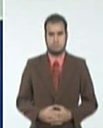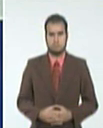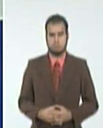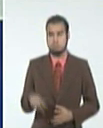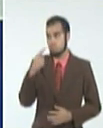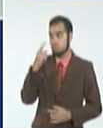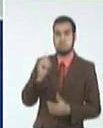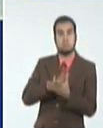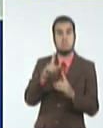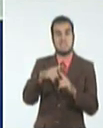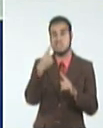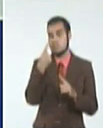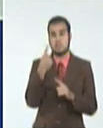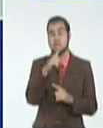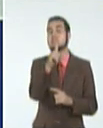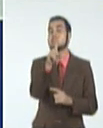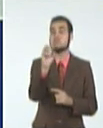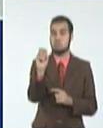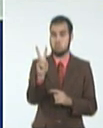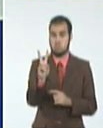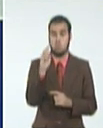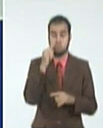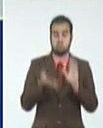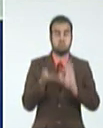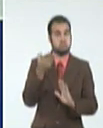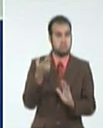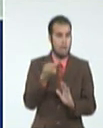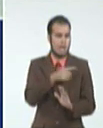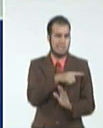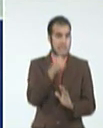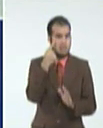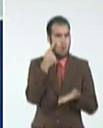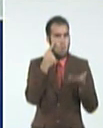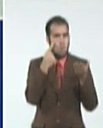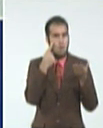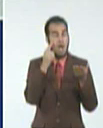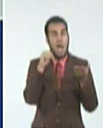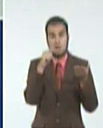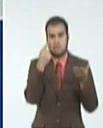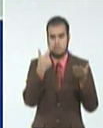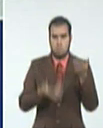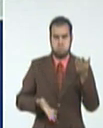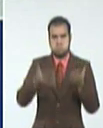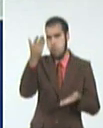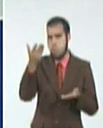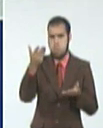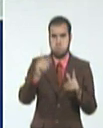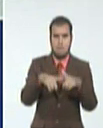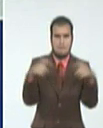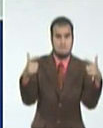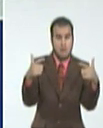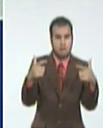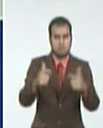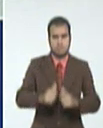anterior ya había sido una cifra bastante elevada, pero todavía ayer se incrementó un tanto